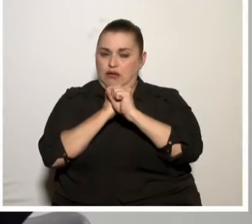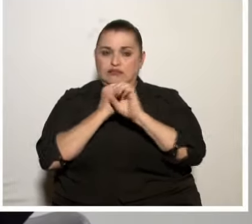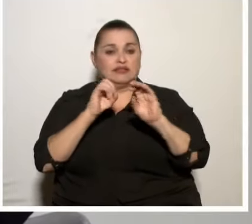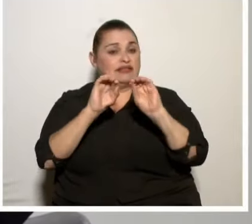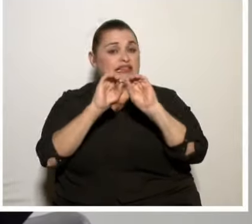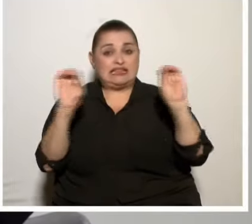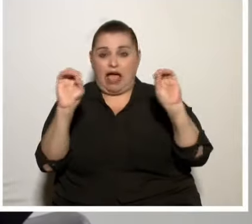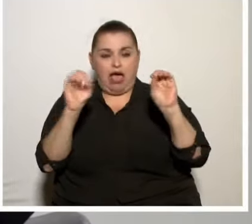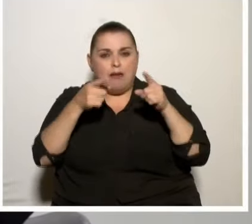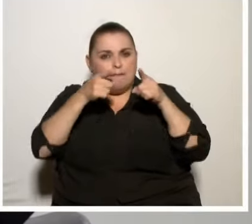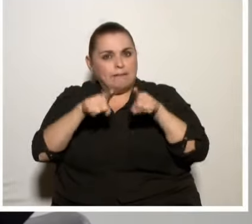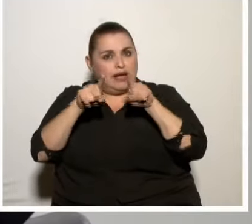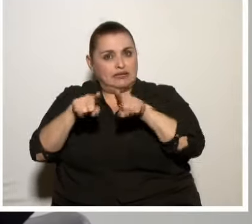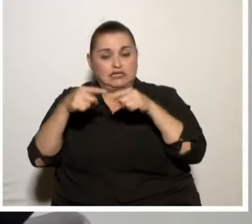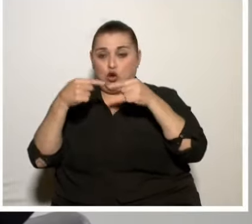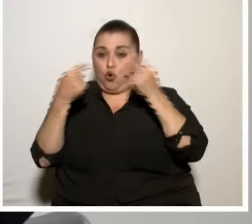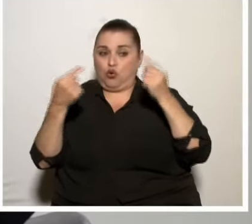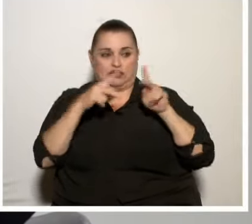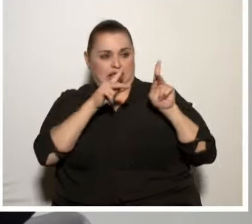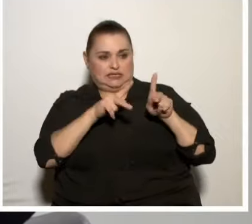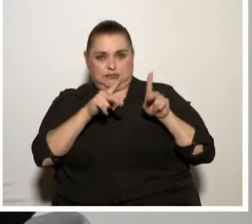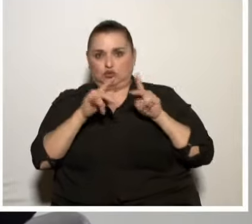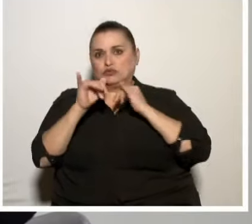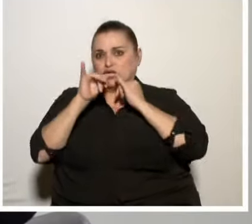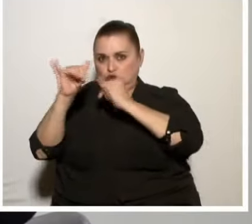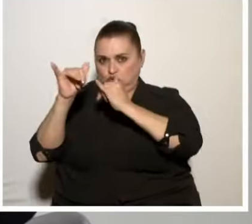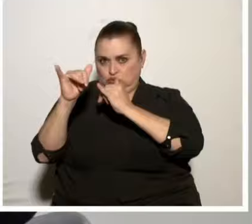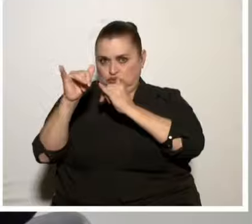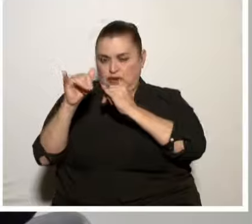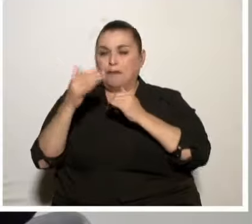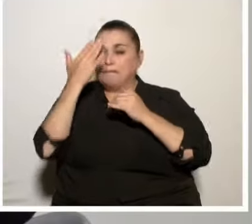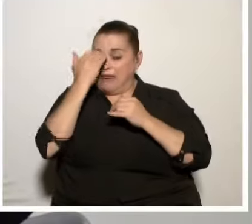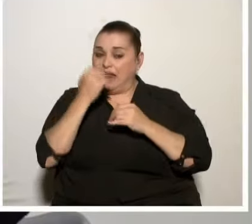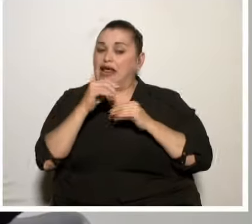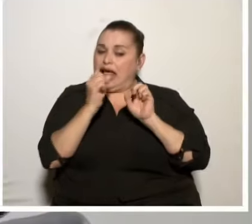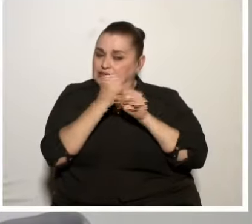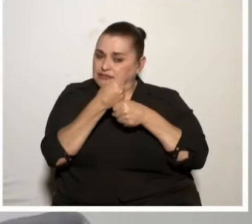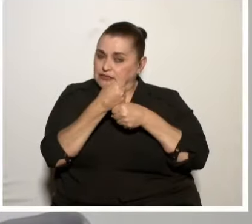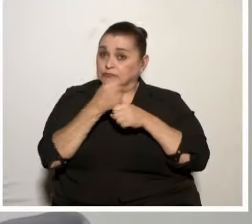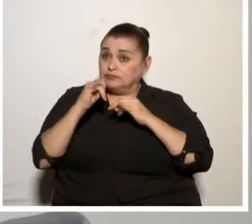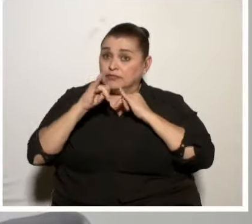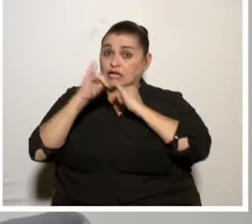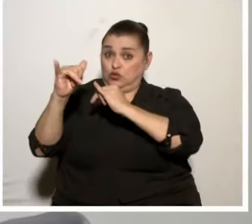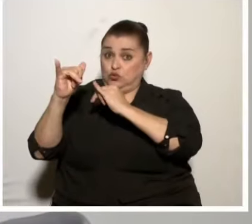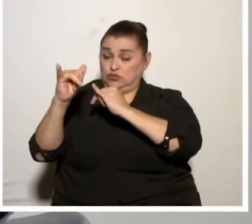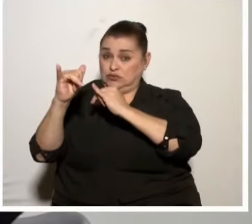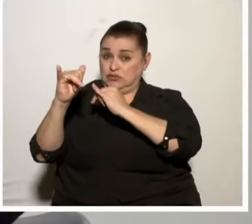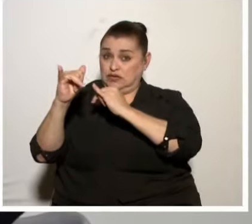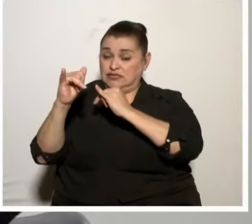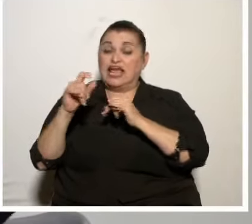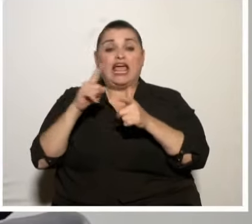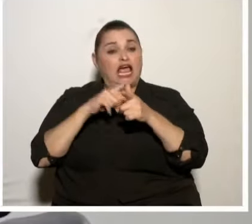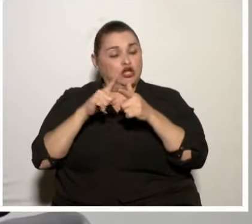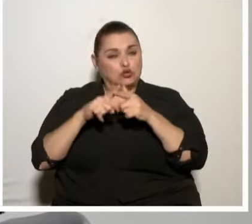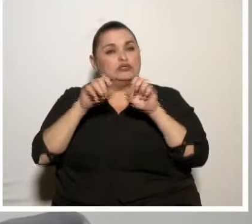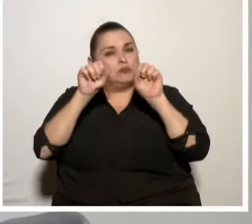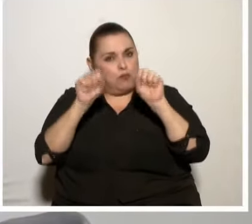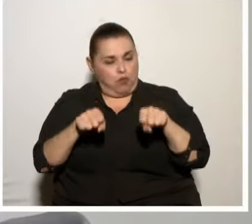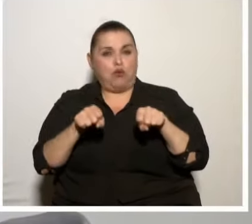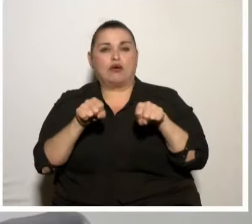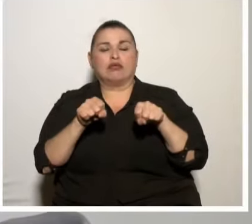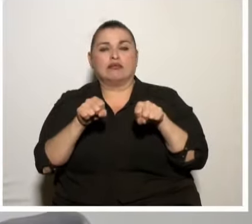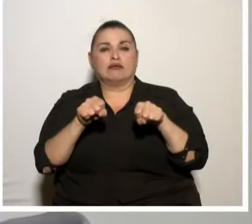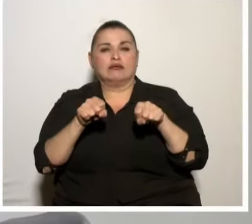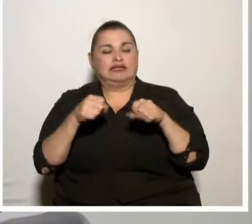nada ocurra en contra de ellos, y así propiciar de que se hagan las denuncias, porque denunciando entonces ahí vamos a